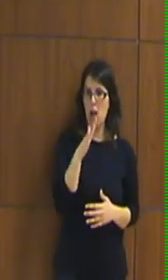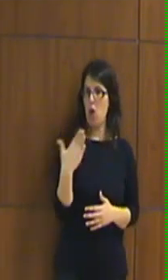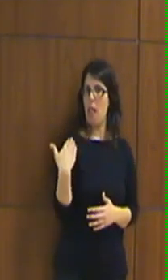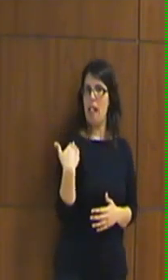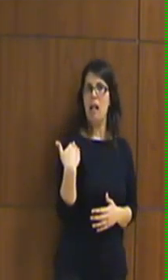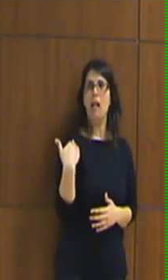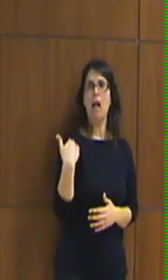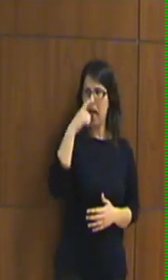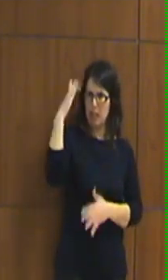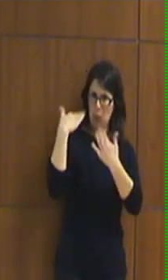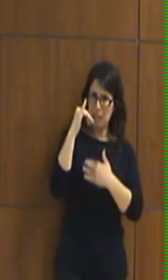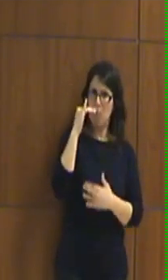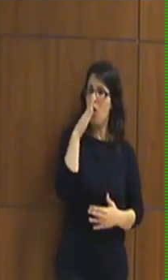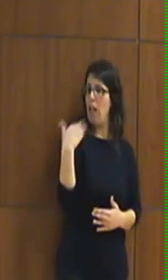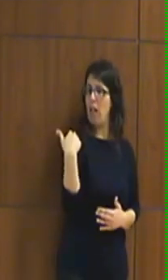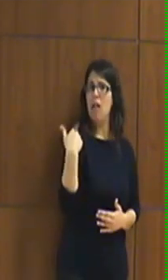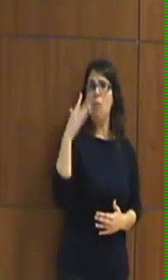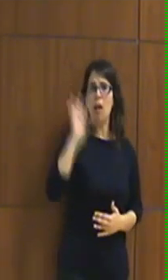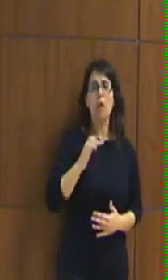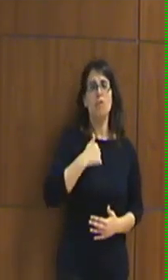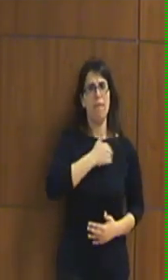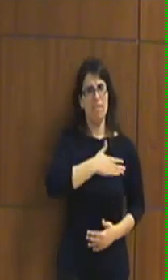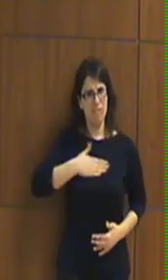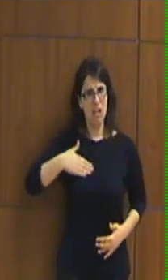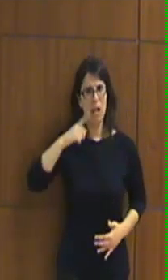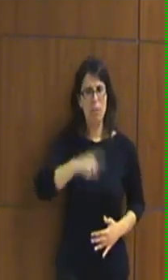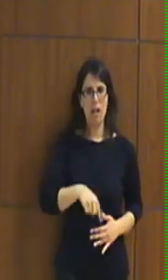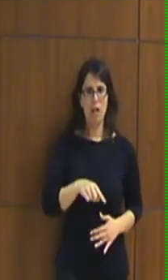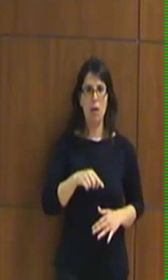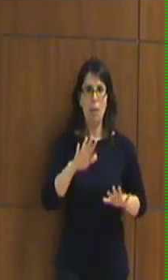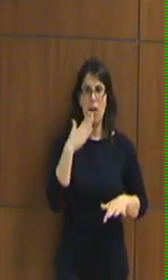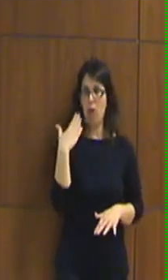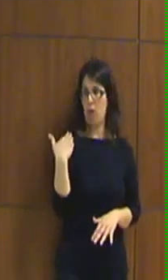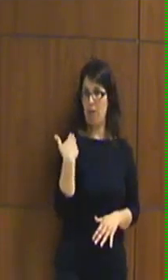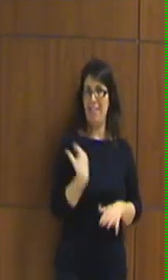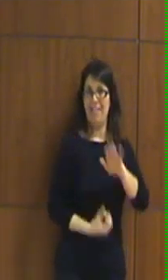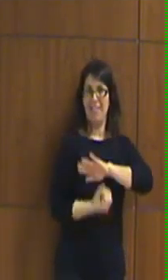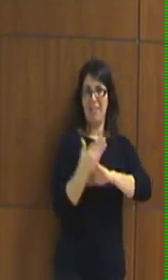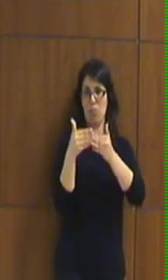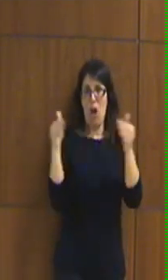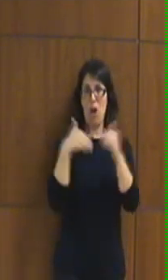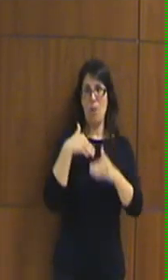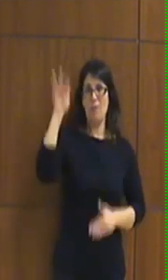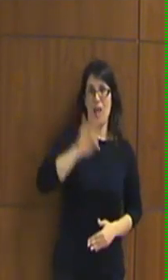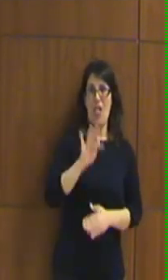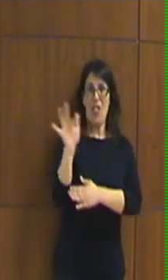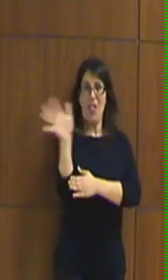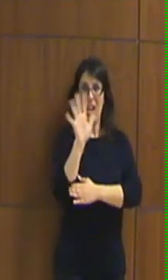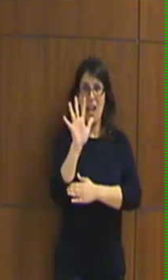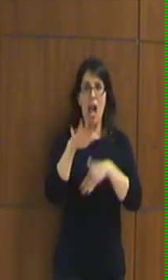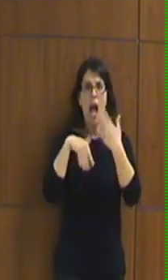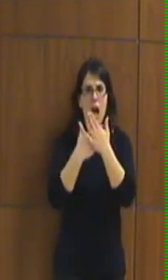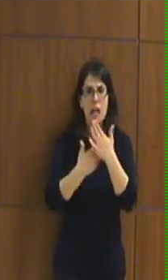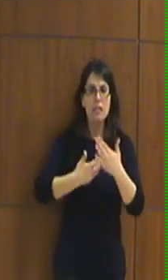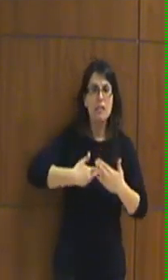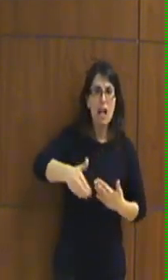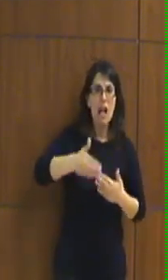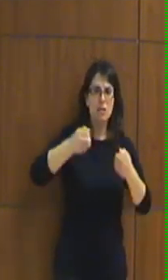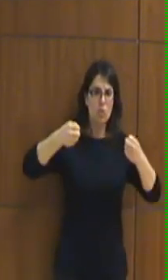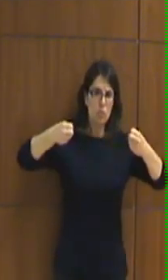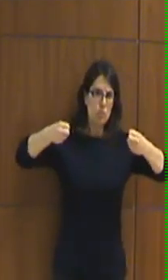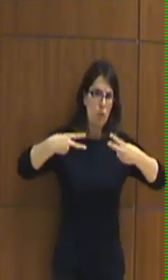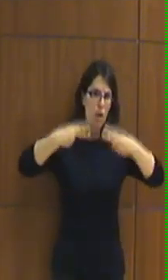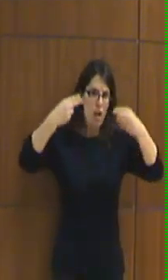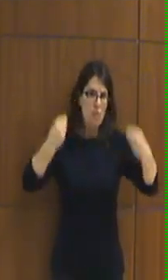semana, ¿no? Y esta película resulta que hasta que se subtitula y hasta que está accesible y hasta que la tienes, tarda mucho, cuesta mucho y algunas